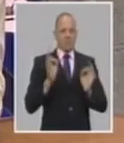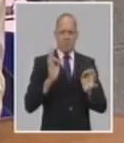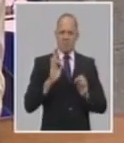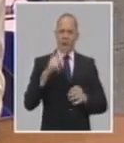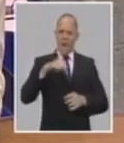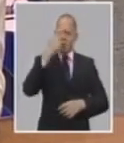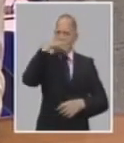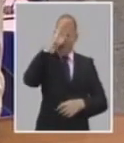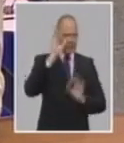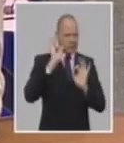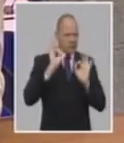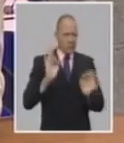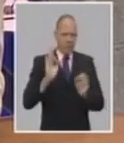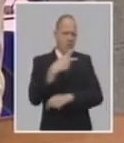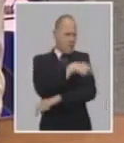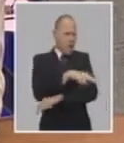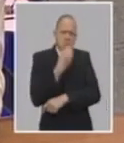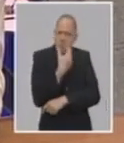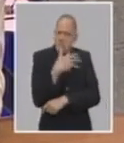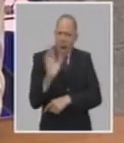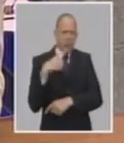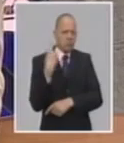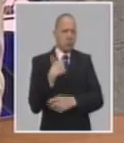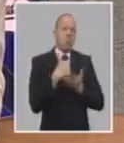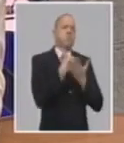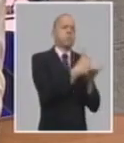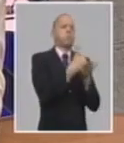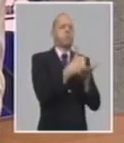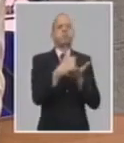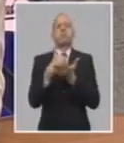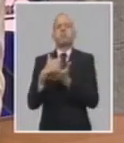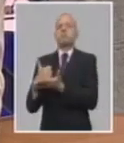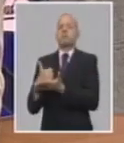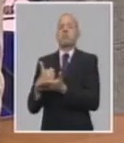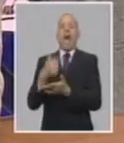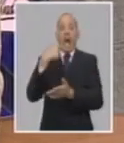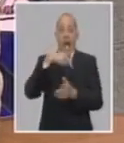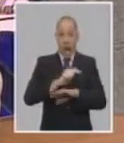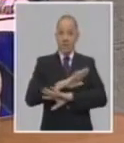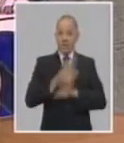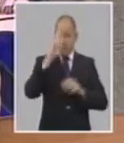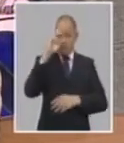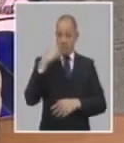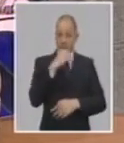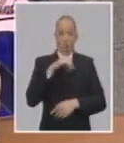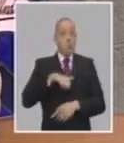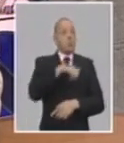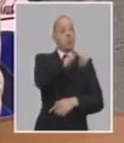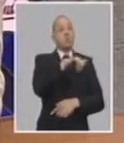mundo y ahora que estamos ya en 10 países,